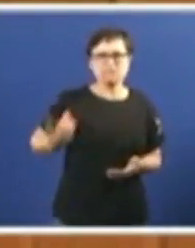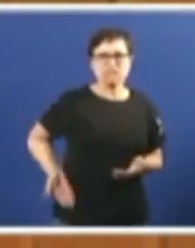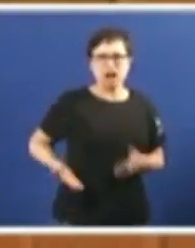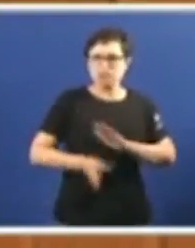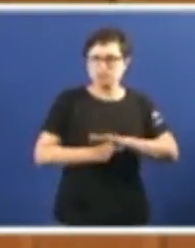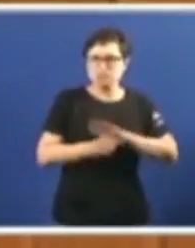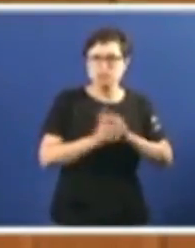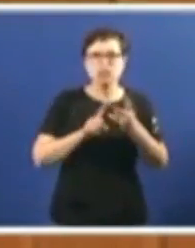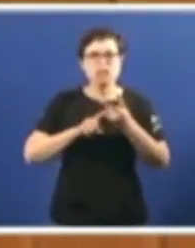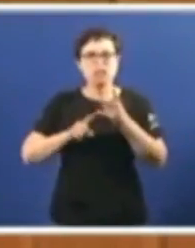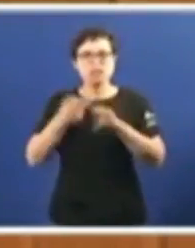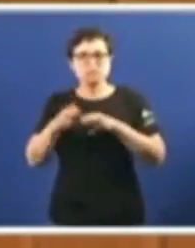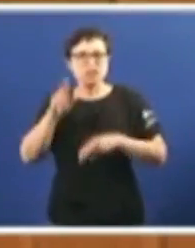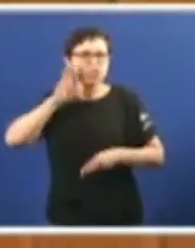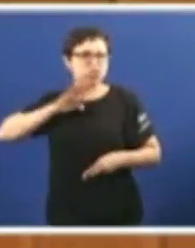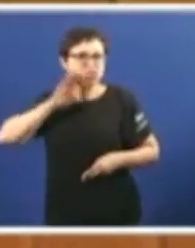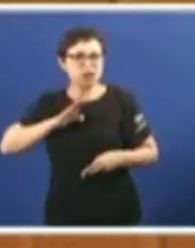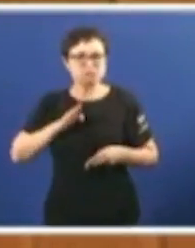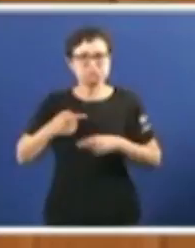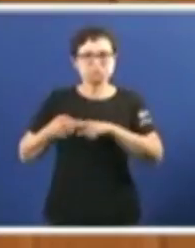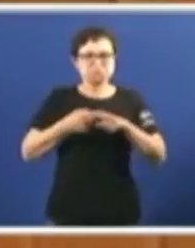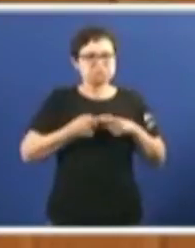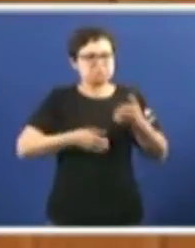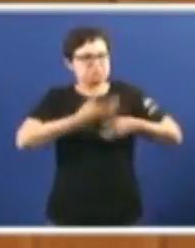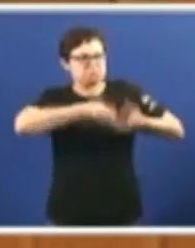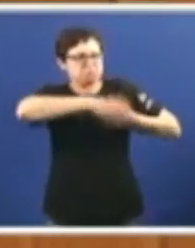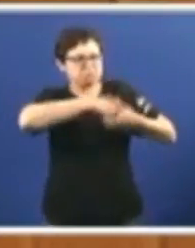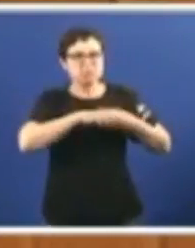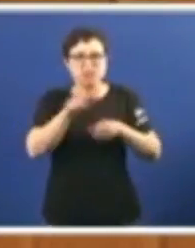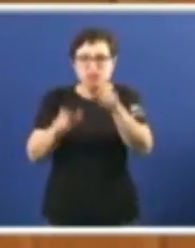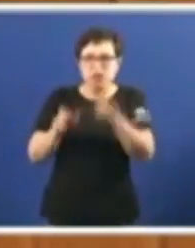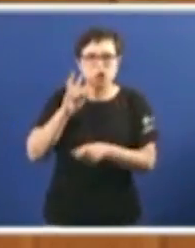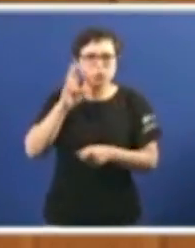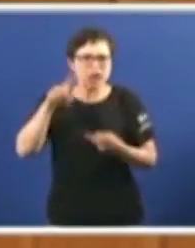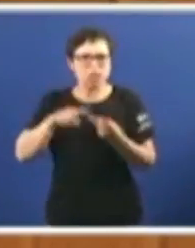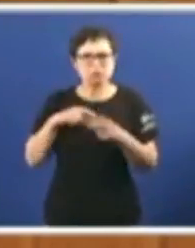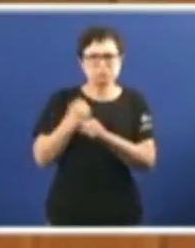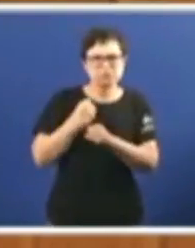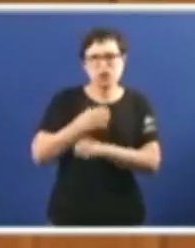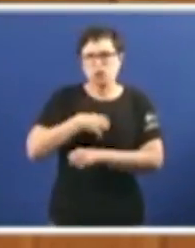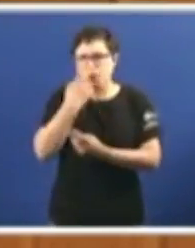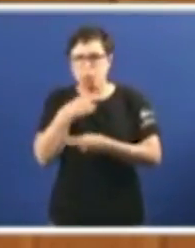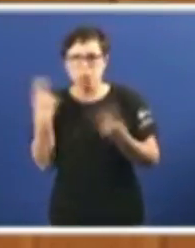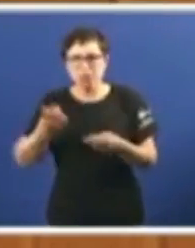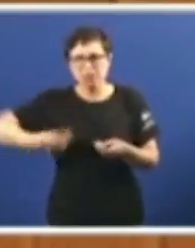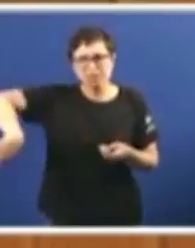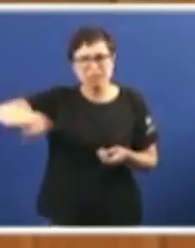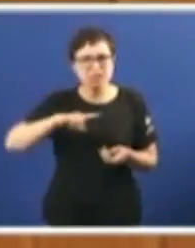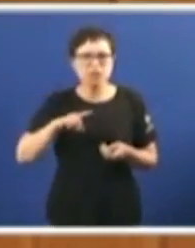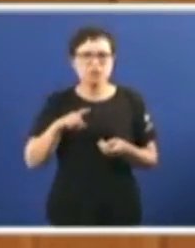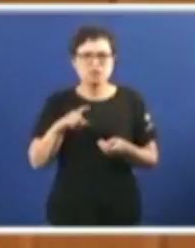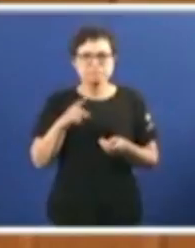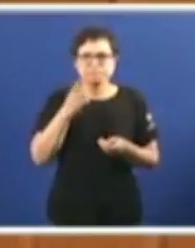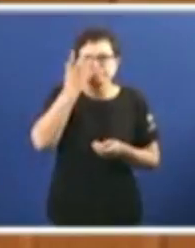euro son os traballadores e traballadoras, en este caso o sector público, así como os xubilados e xubiladas, os que tivemos que afrontar o custe